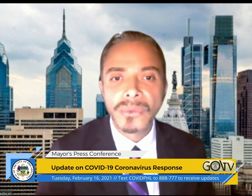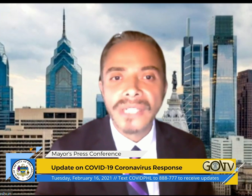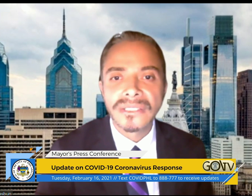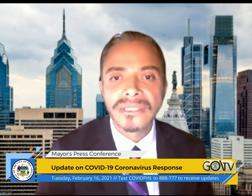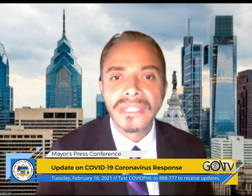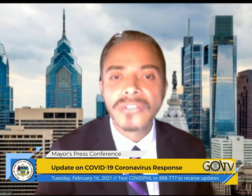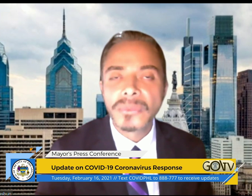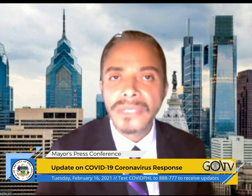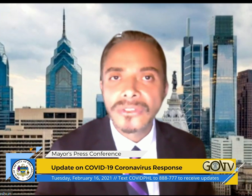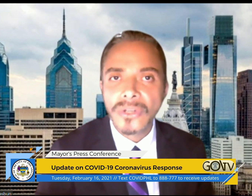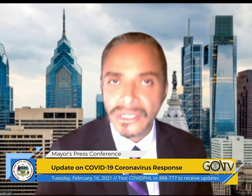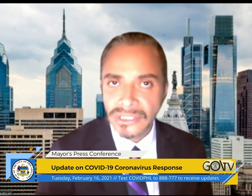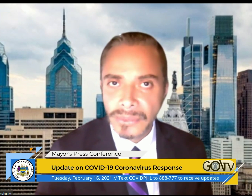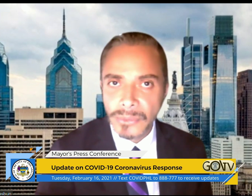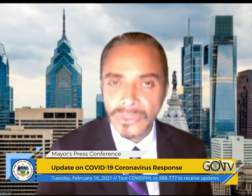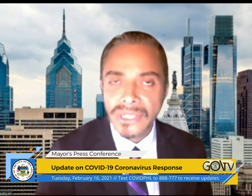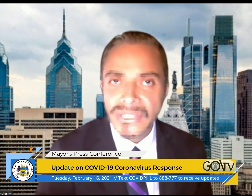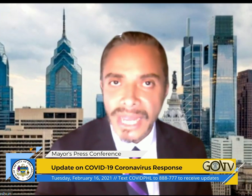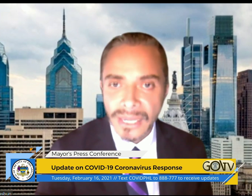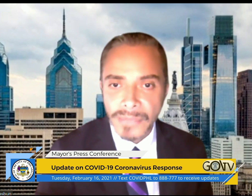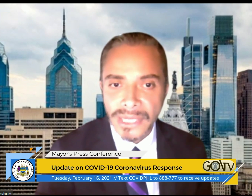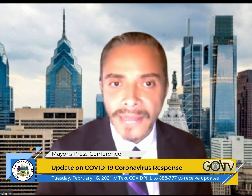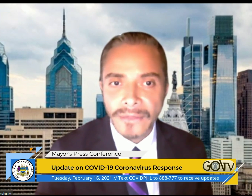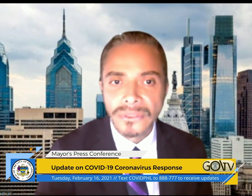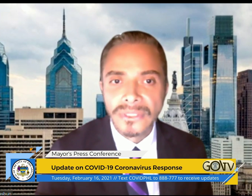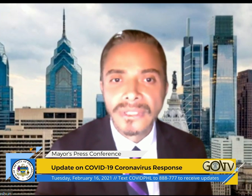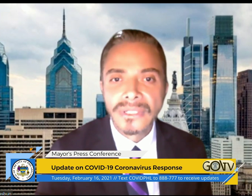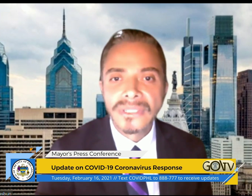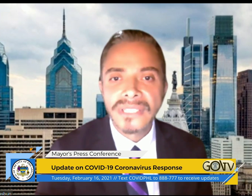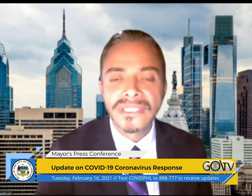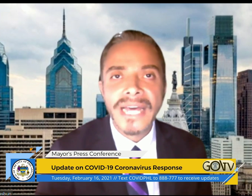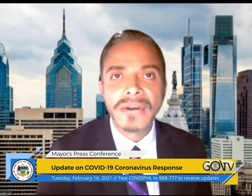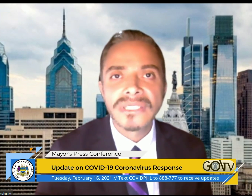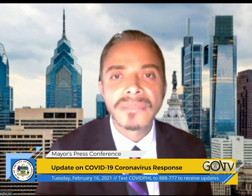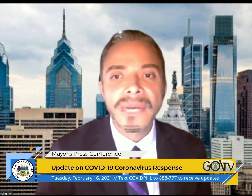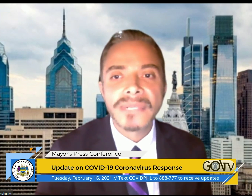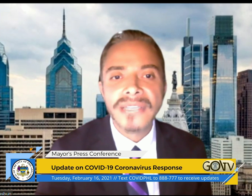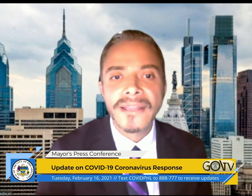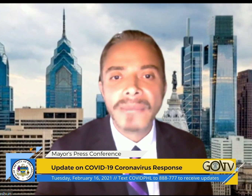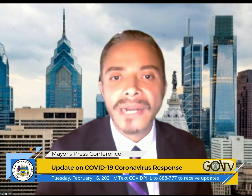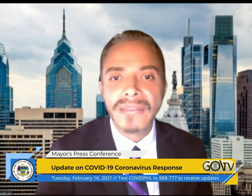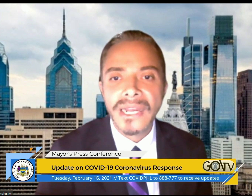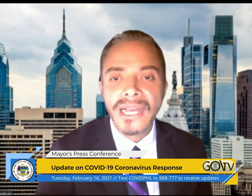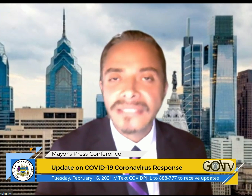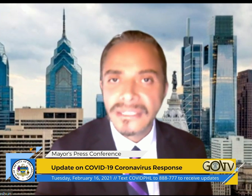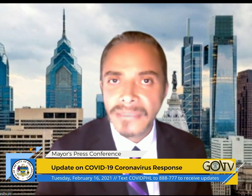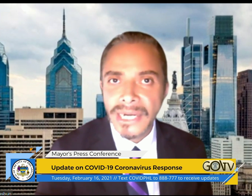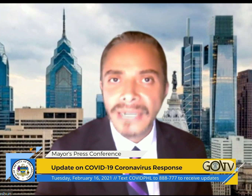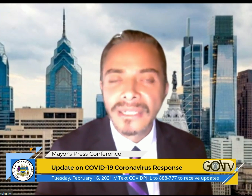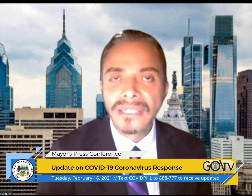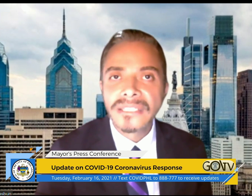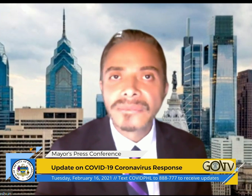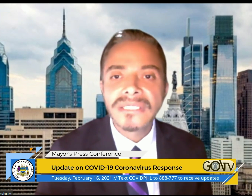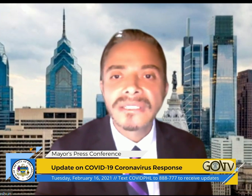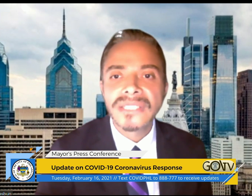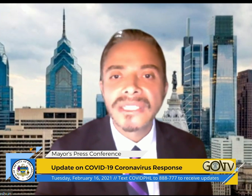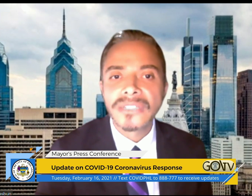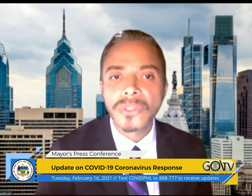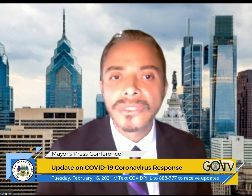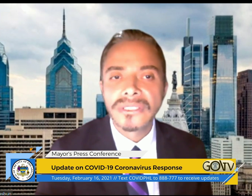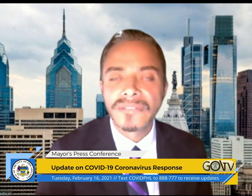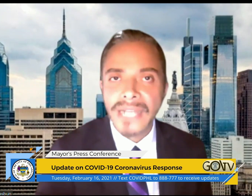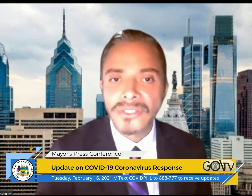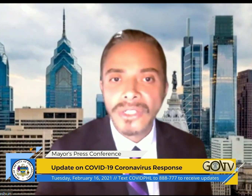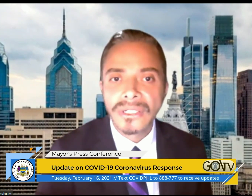de vacunas, el suministro que recibimos se ha incrementado. Se asignaron la semana pasada para entrega esta semana